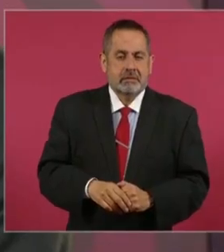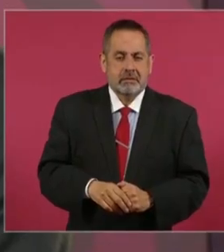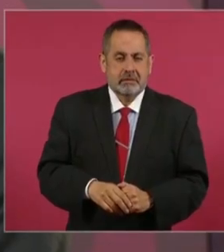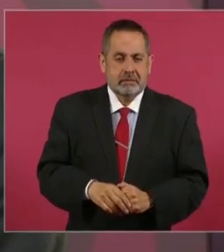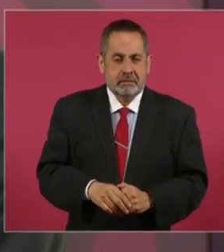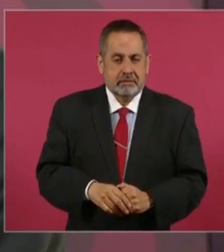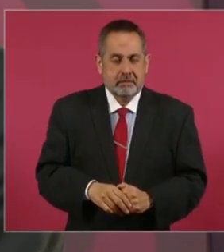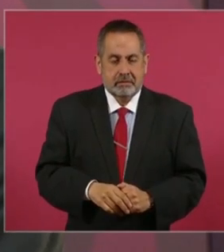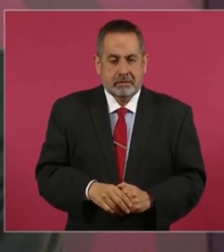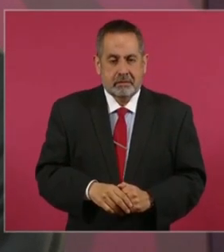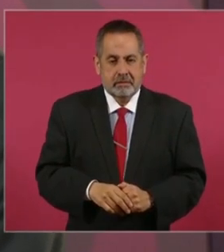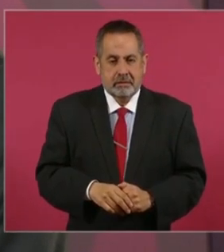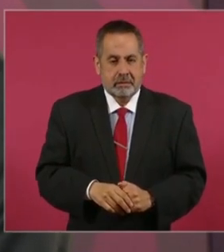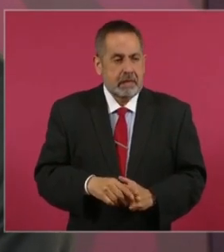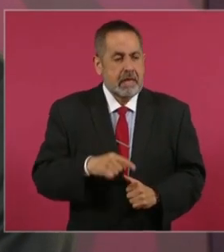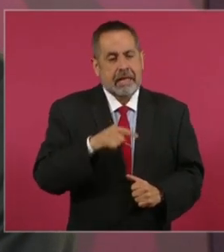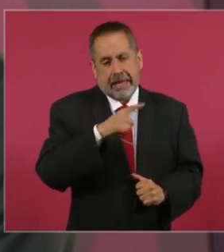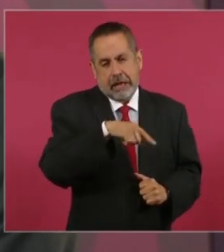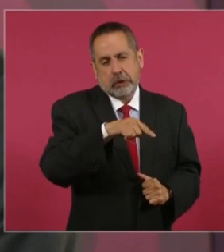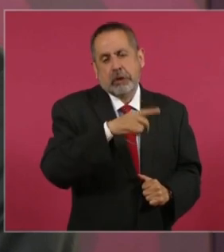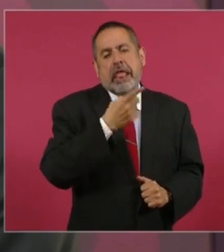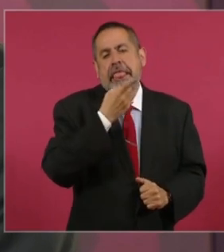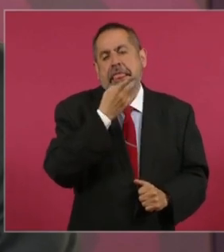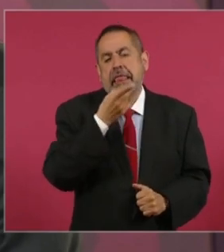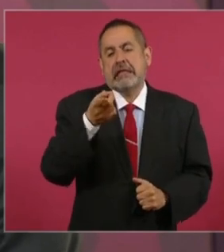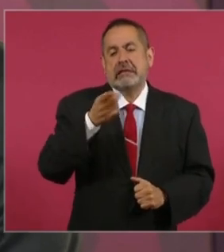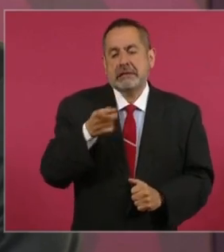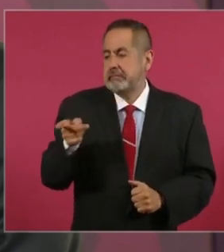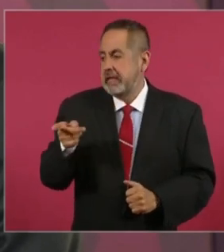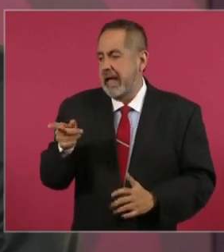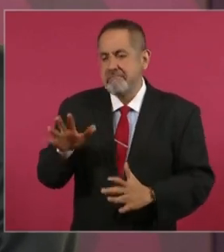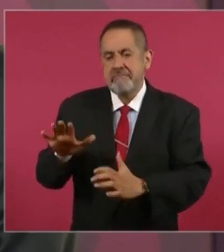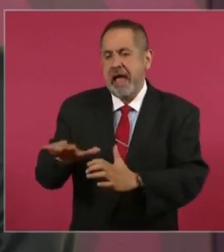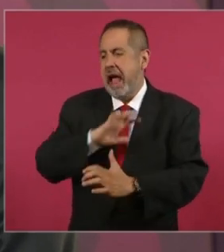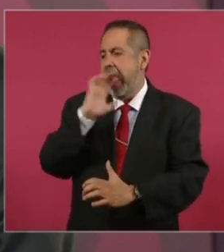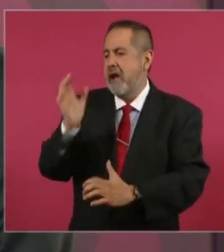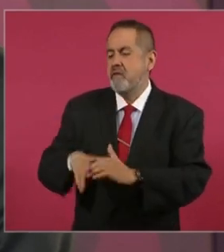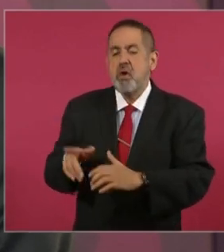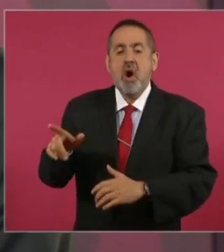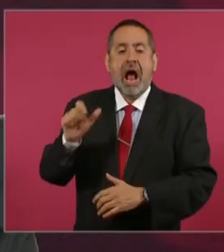ellos insinúan de que se acabó todo.